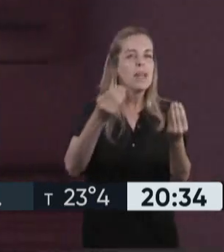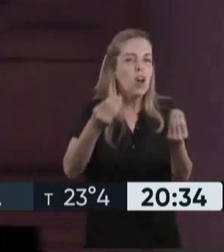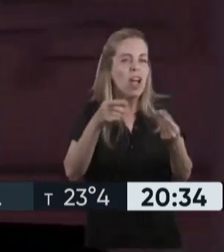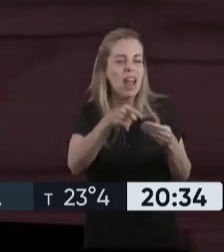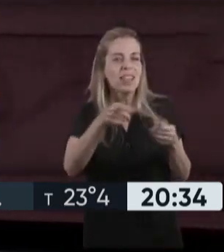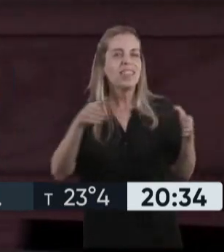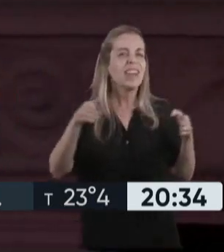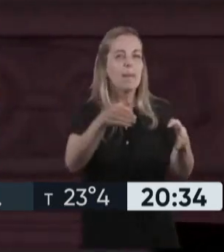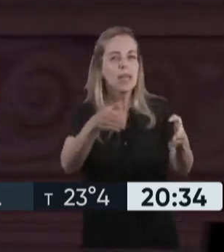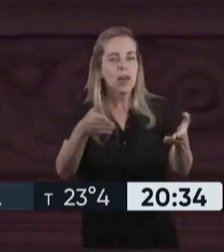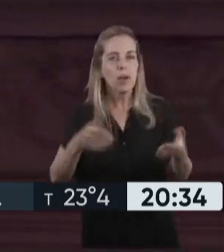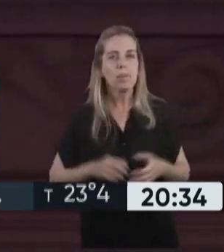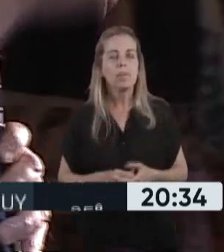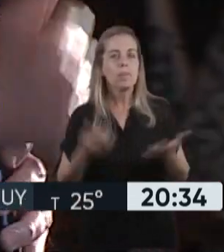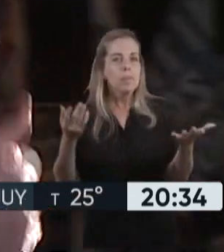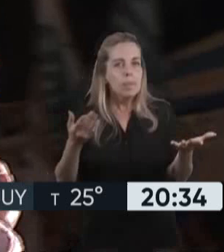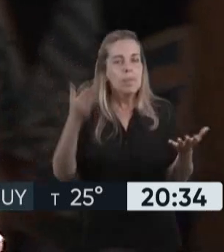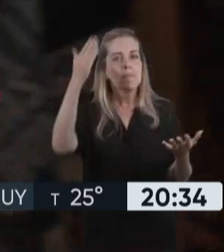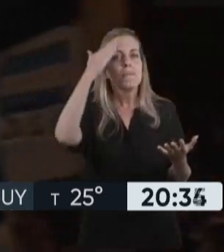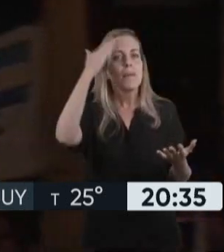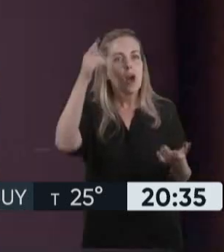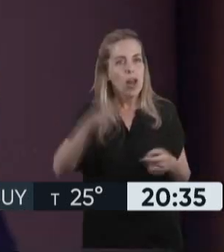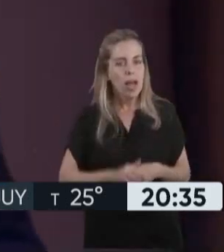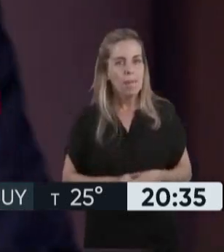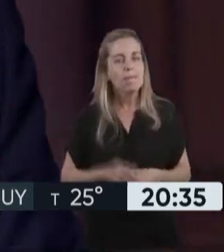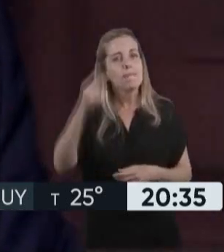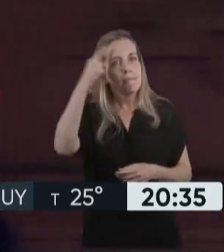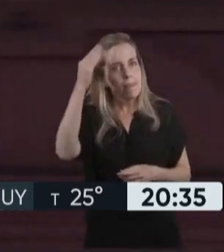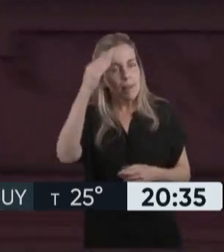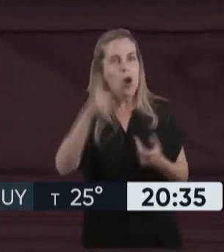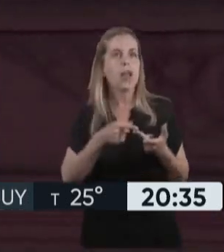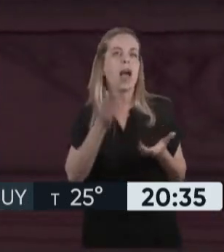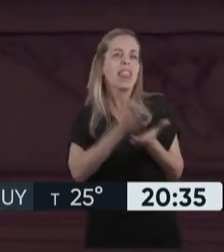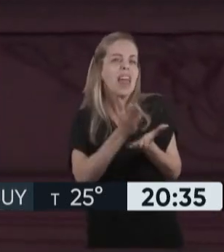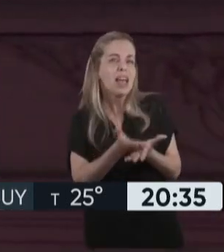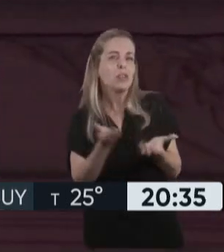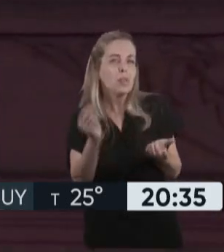significaba tener memoria, ampliar derechos,